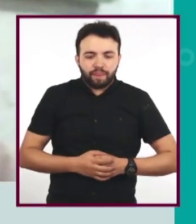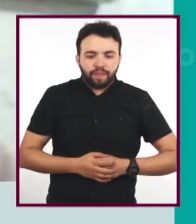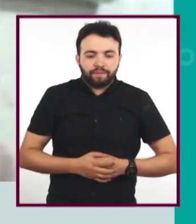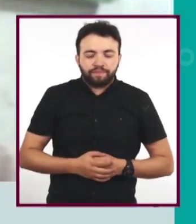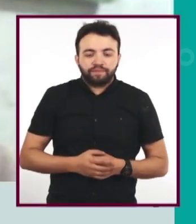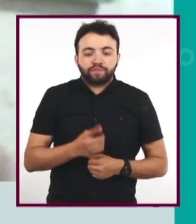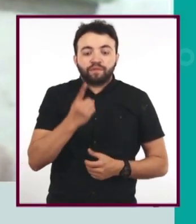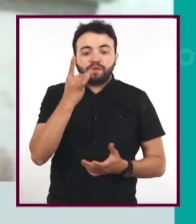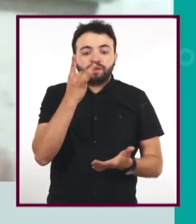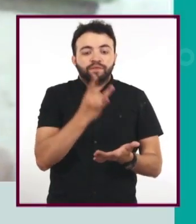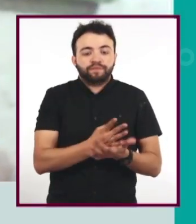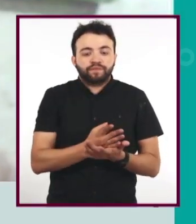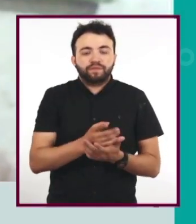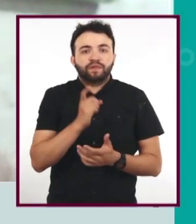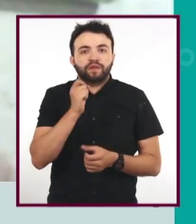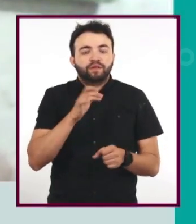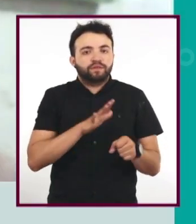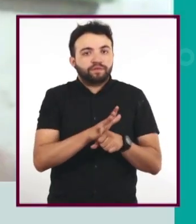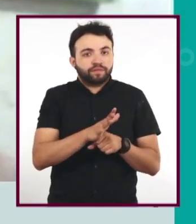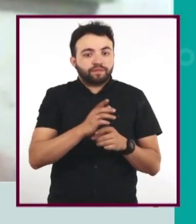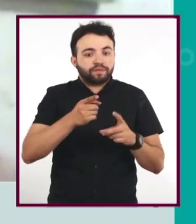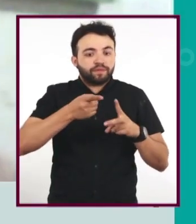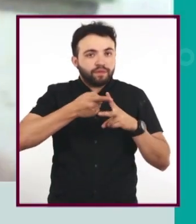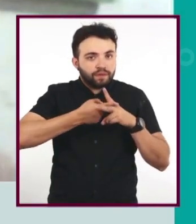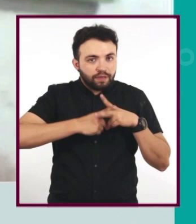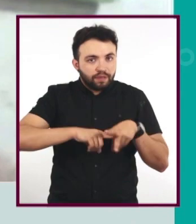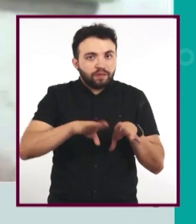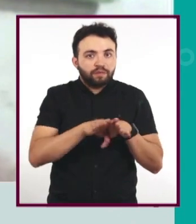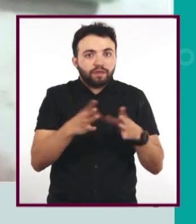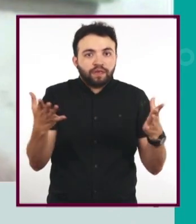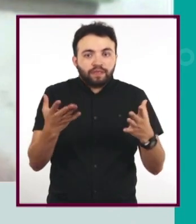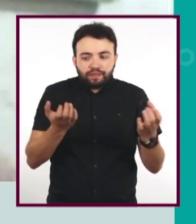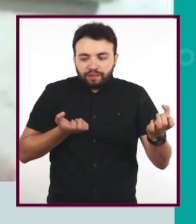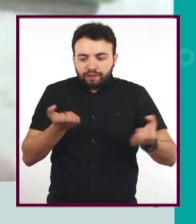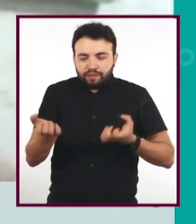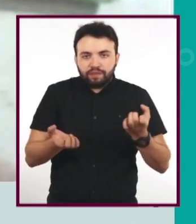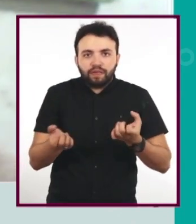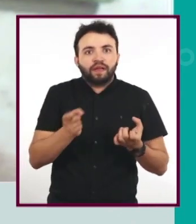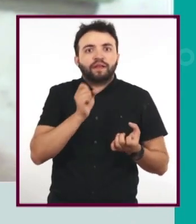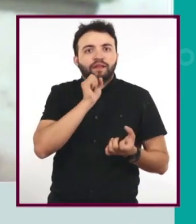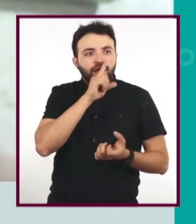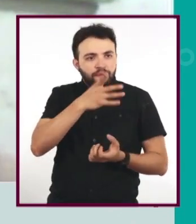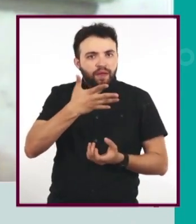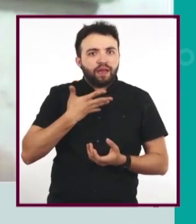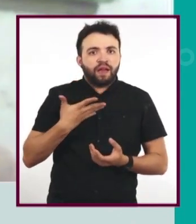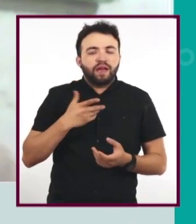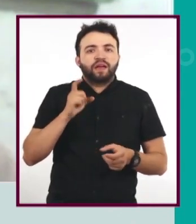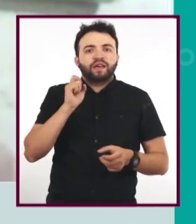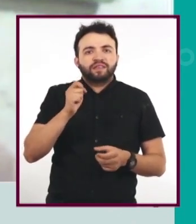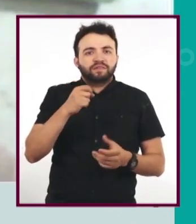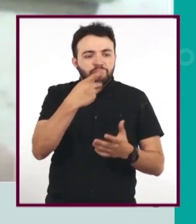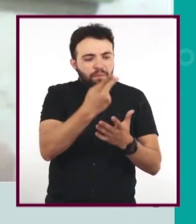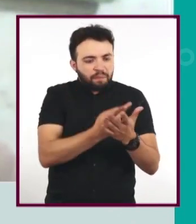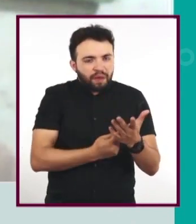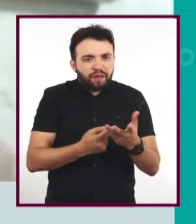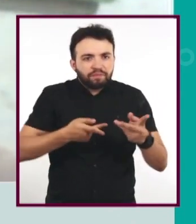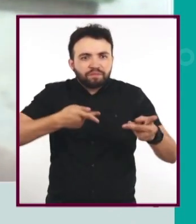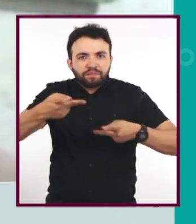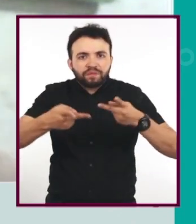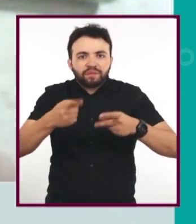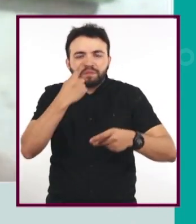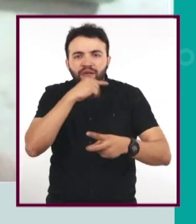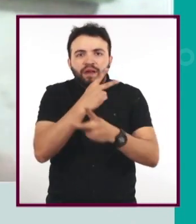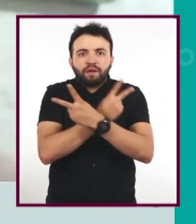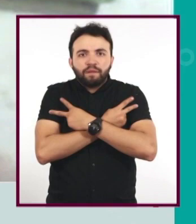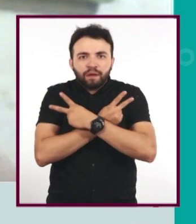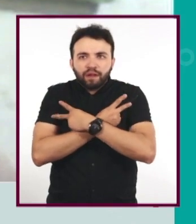Uno de ellos, el empezar a hacer ejercicio, también estaban planeadas ya unas vacaciones, estrenos de películas, todo eso. Uno